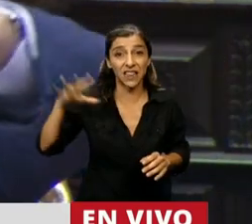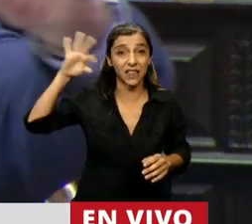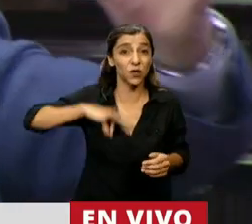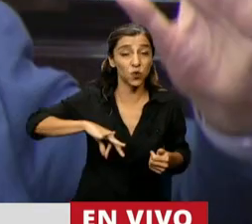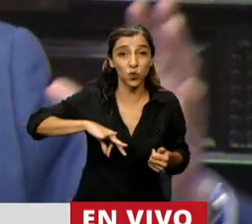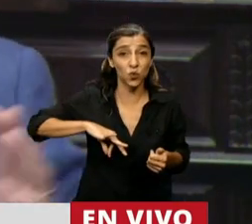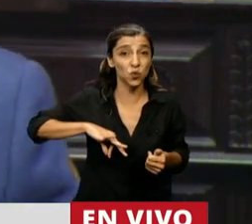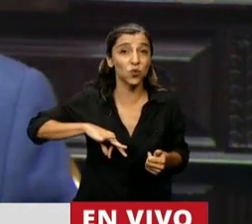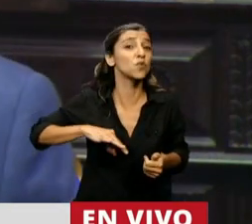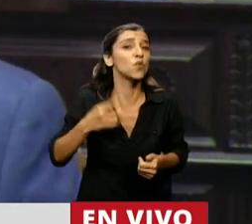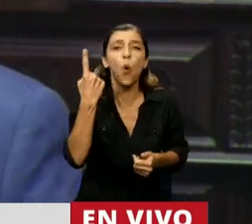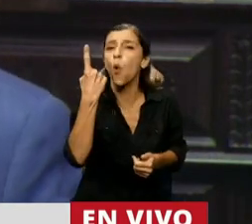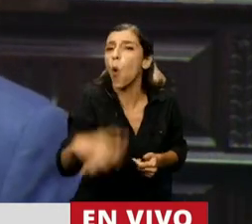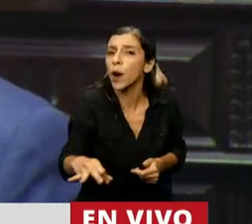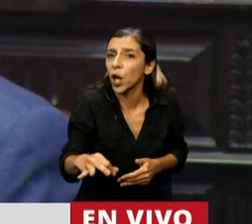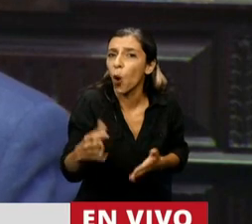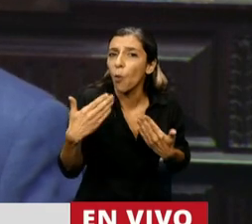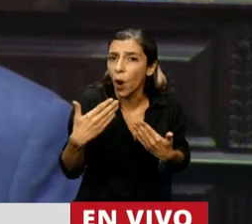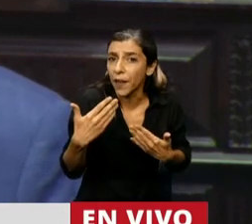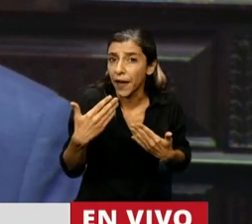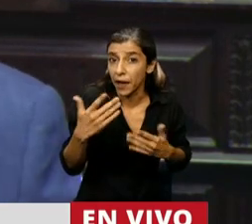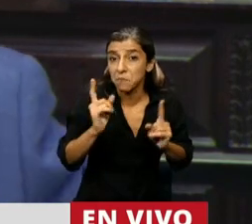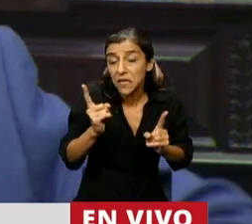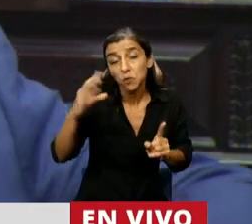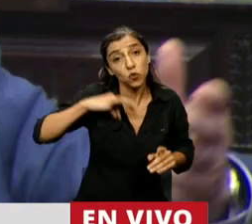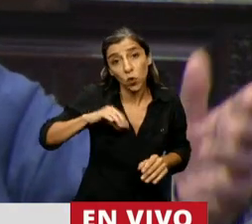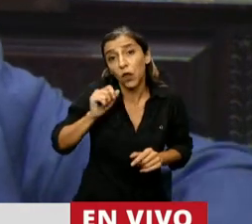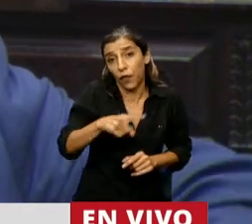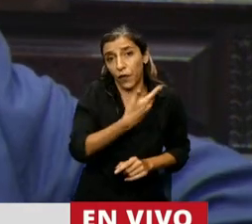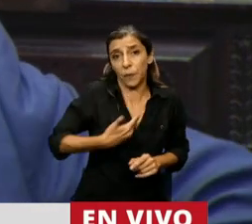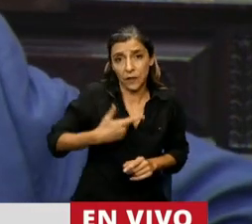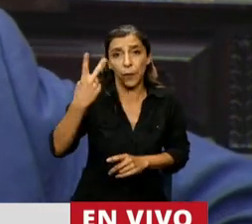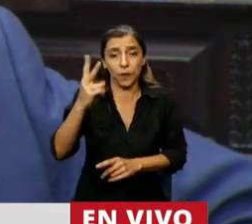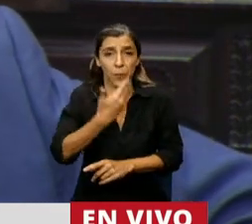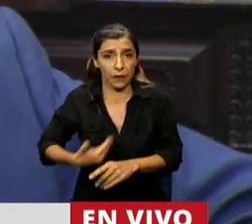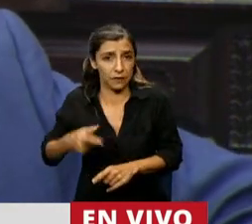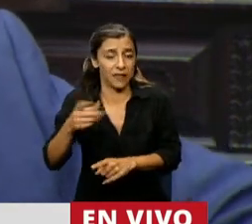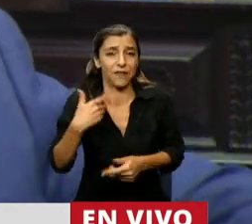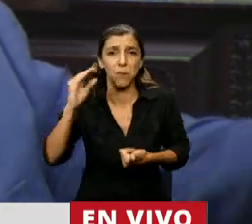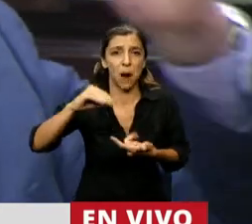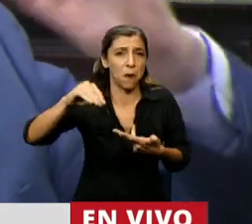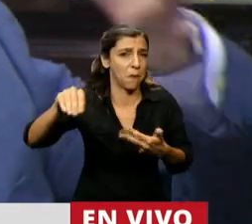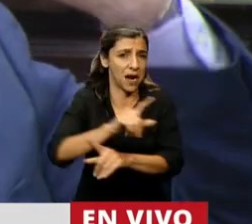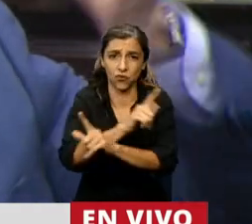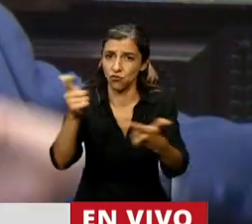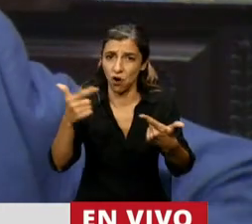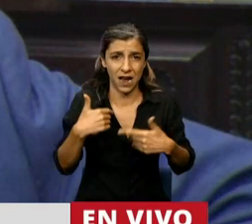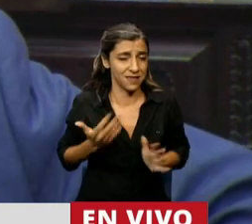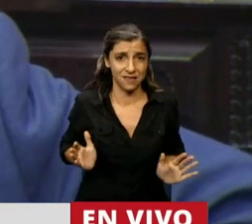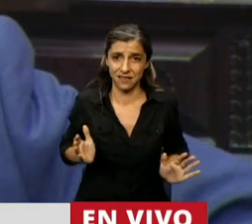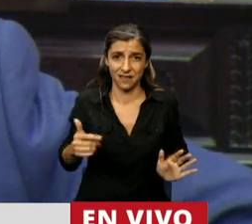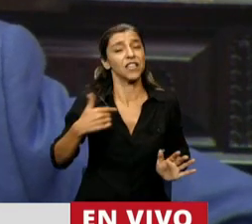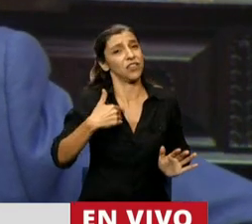quiero pensar que lo que acá están jubilados no es mi caso porque no me jubilado política simplemente porque sigo trabajando y tengo año de aporte